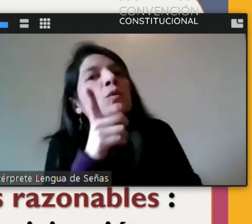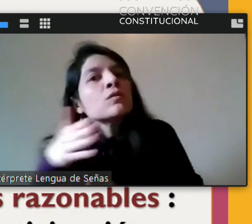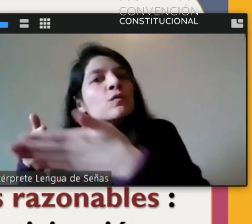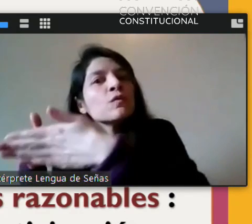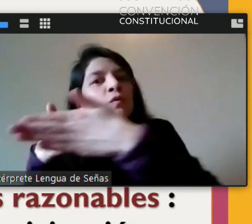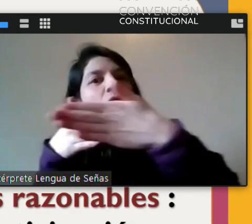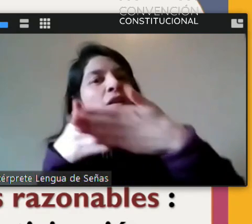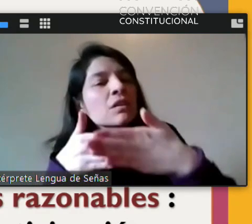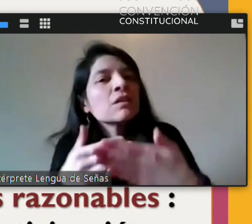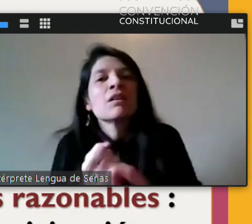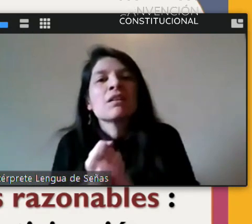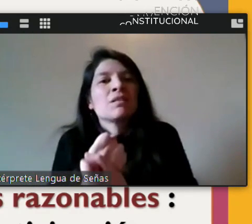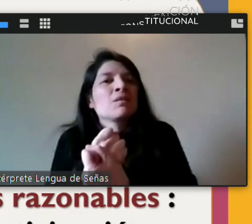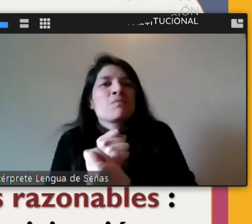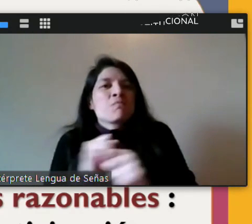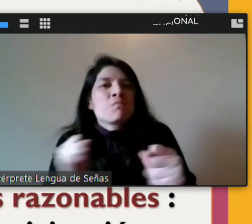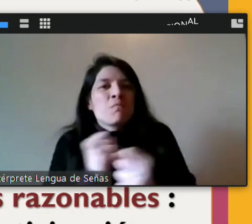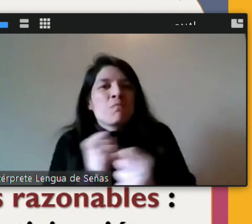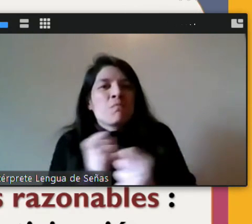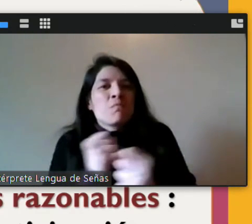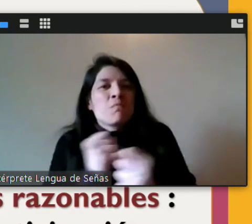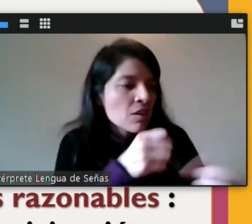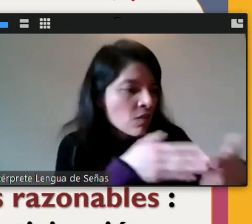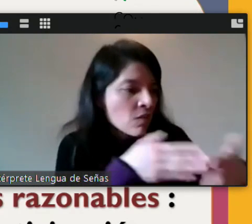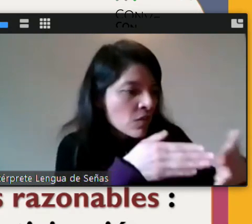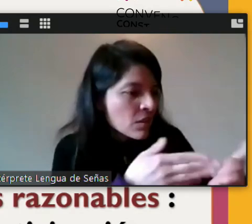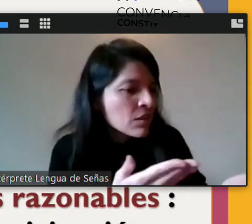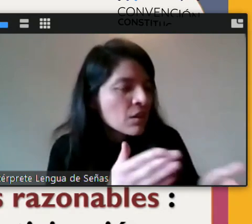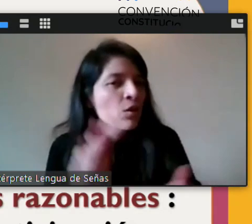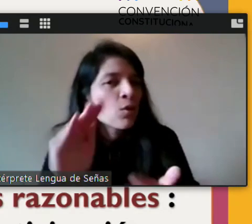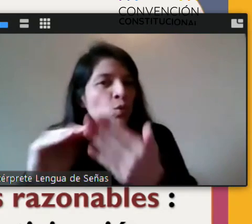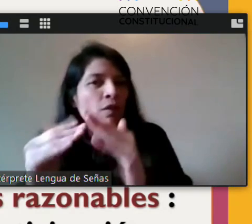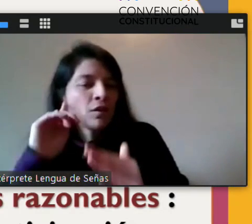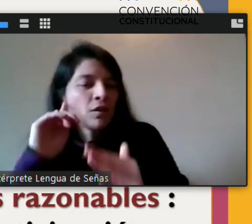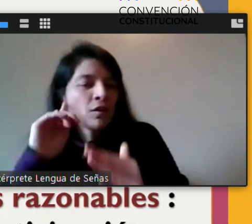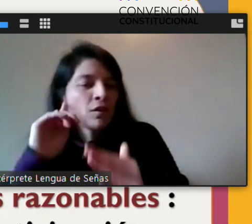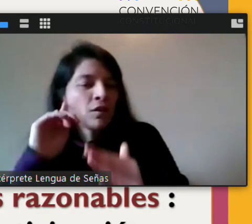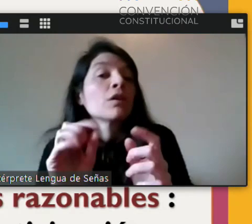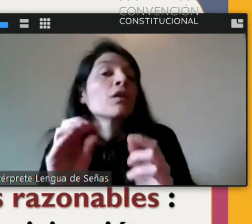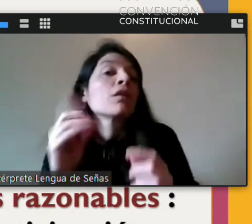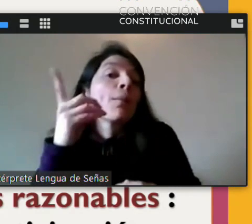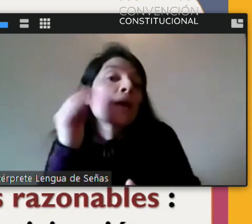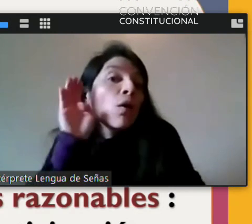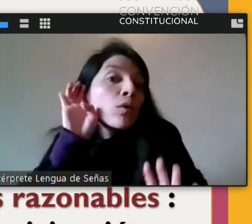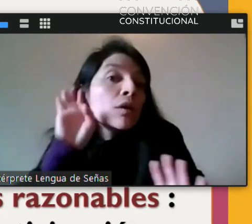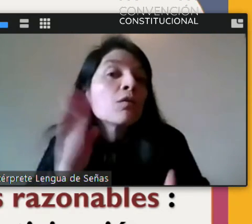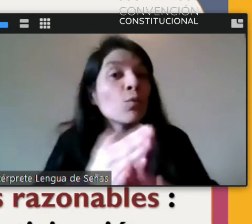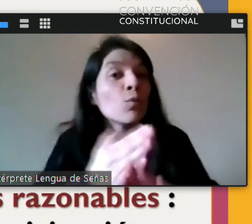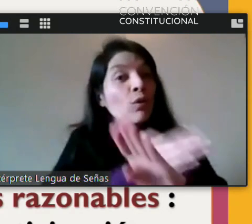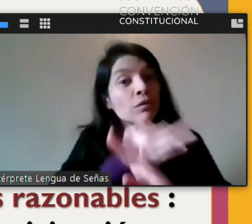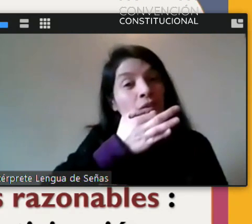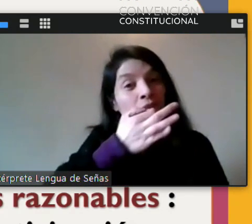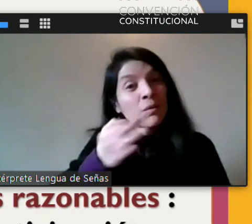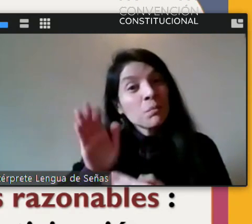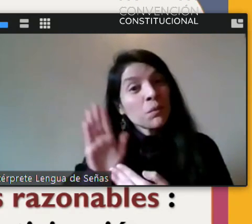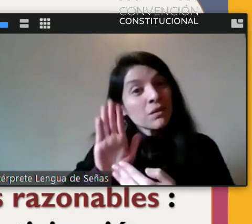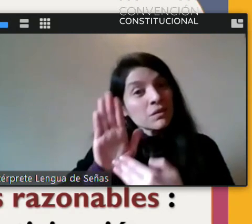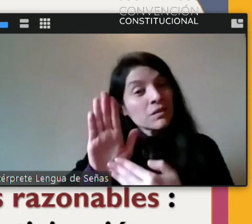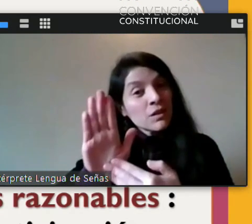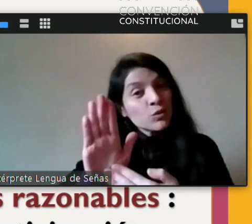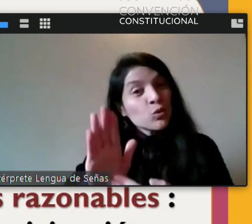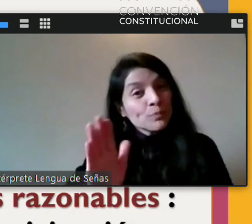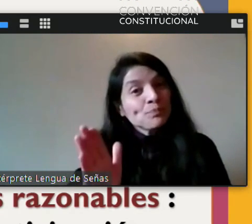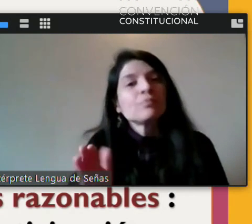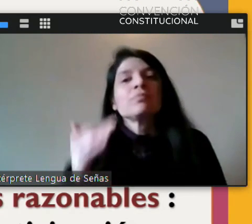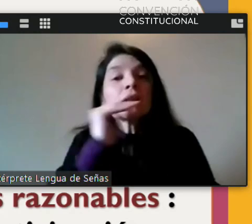impidiendo que la comunidad sorda, que las personas con discapacidad auditiva, o como decía recién en la presentación anterior, que los niños